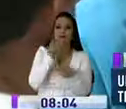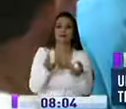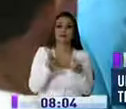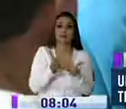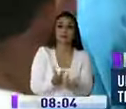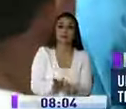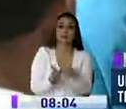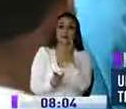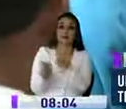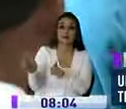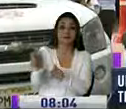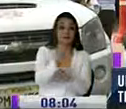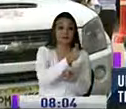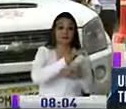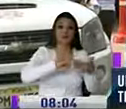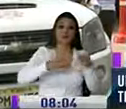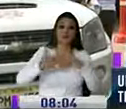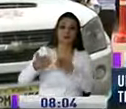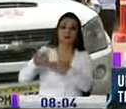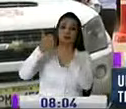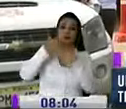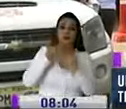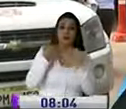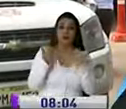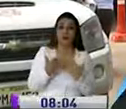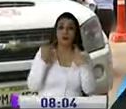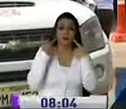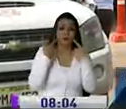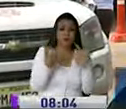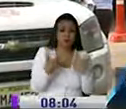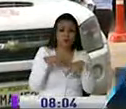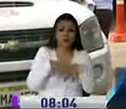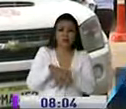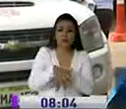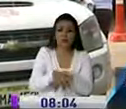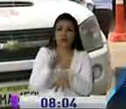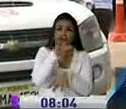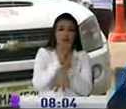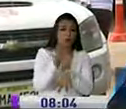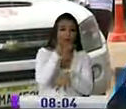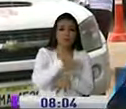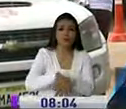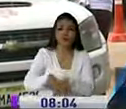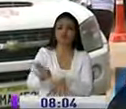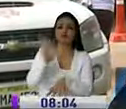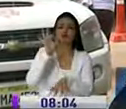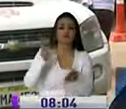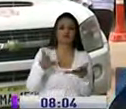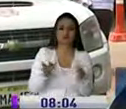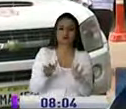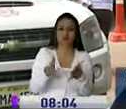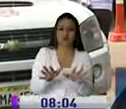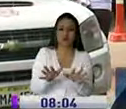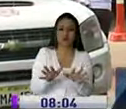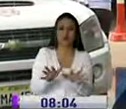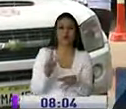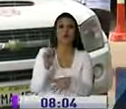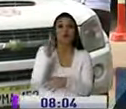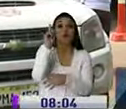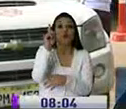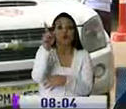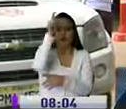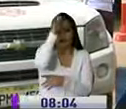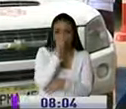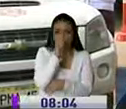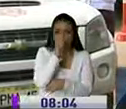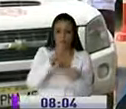de moradores de la zona. Ahorita acabamos de salir peinando todo el río, pero no se encuentra absolutamente nada, a excepción de que encontramos una gorra de un